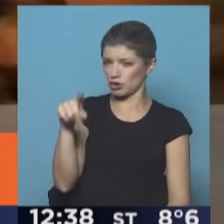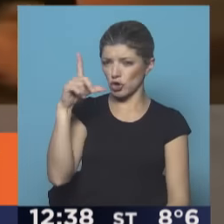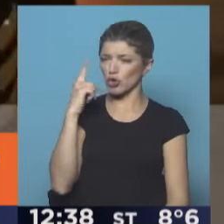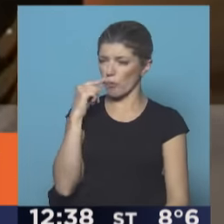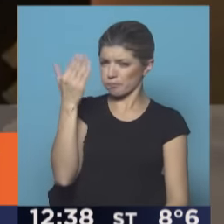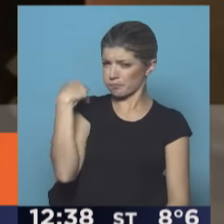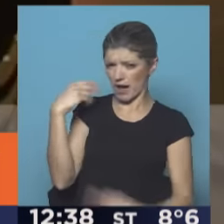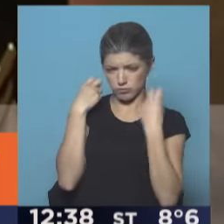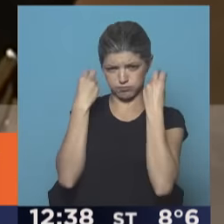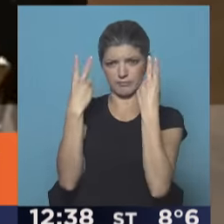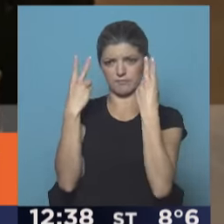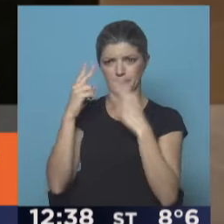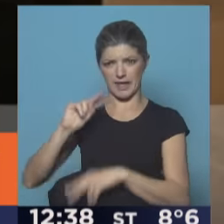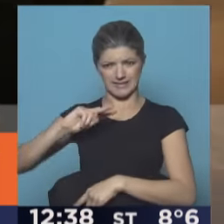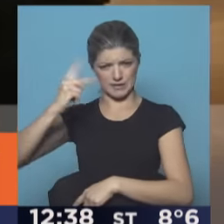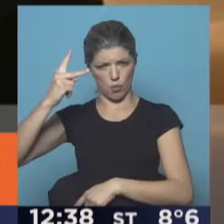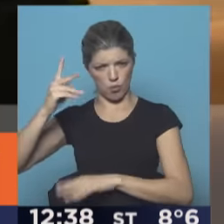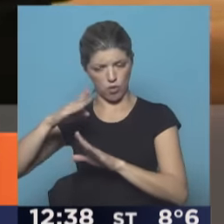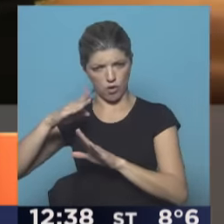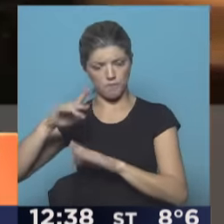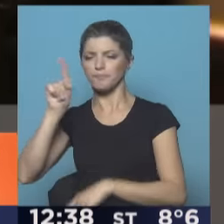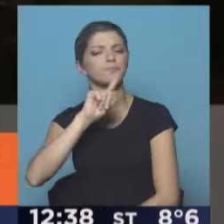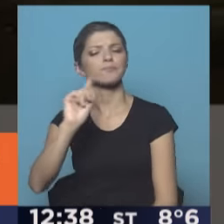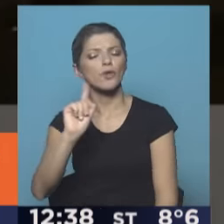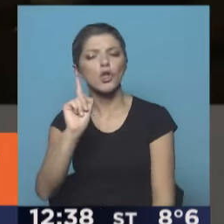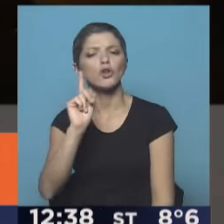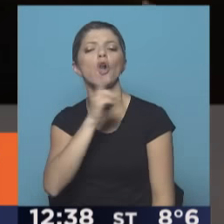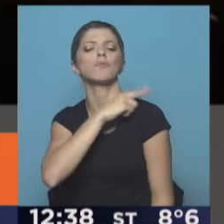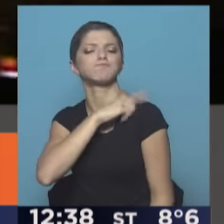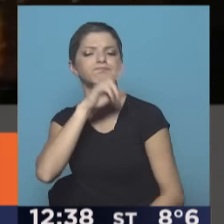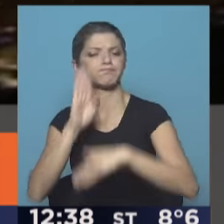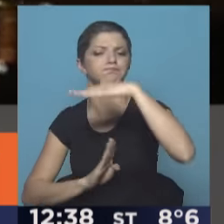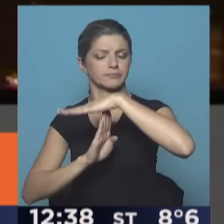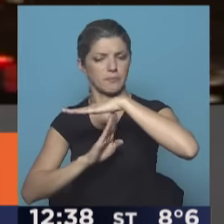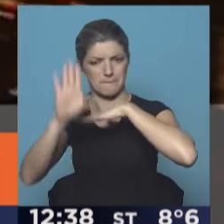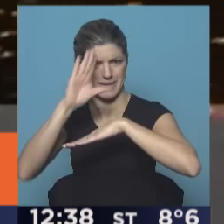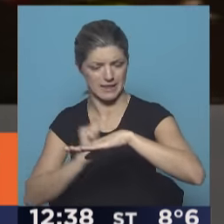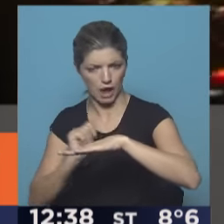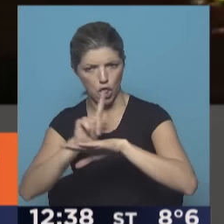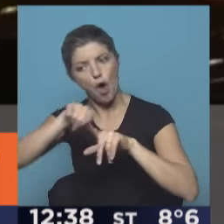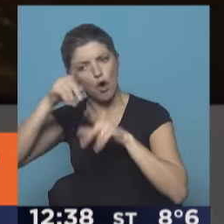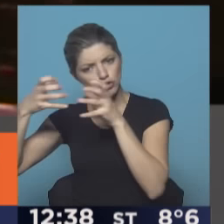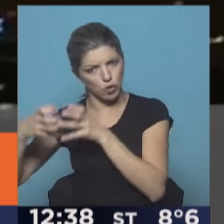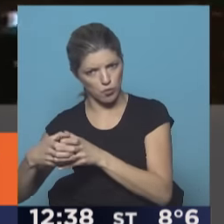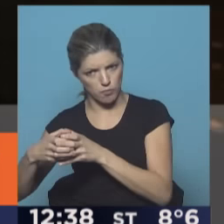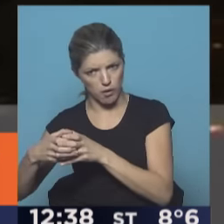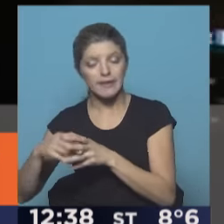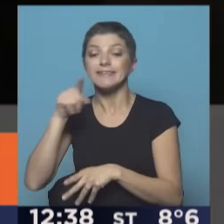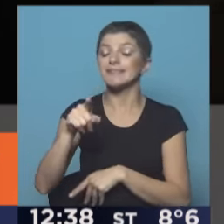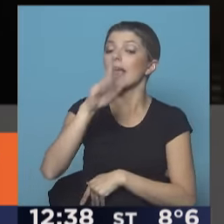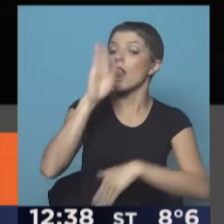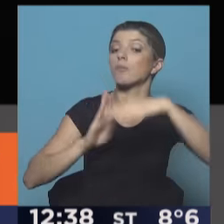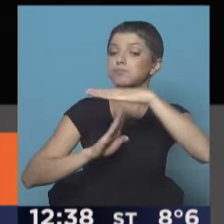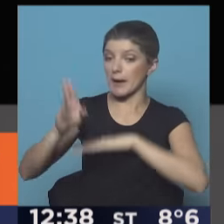del segundo Rango eh digamos no la la la pula que sí eh digamos es Leal a erdogan se